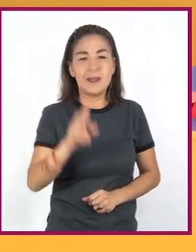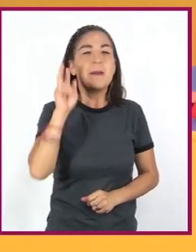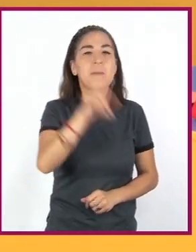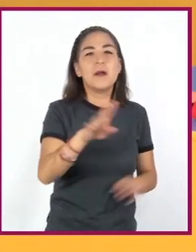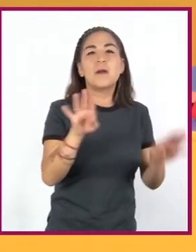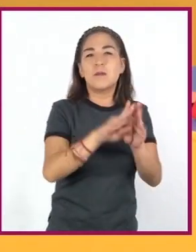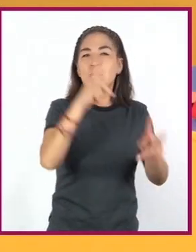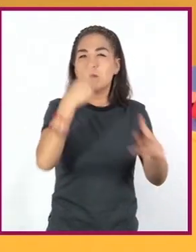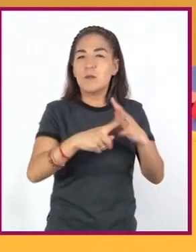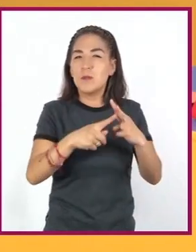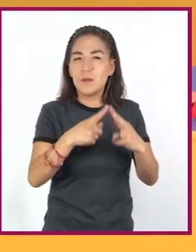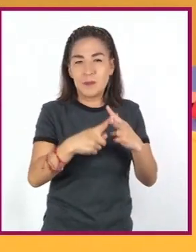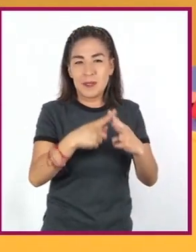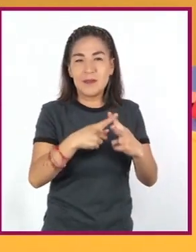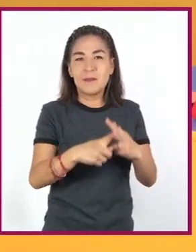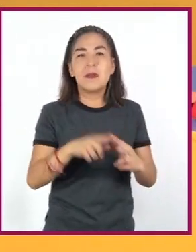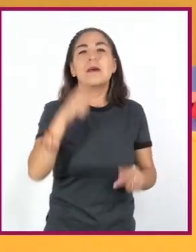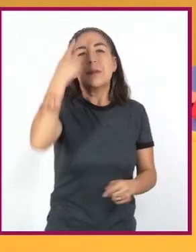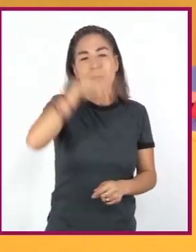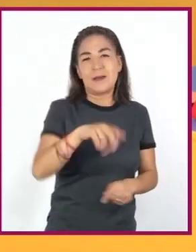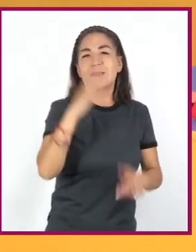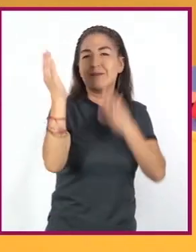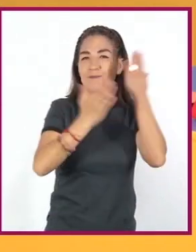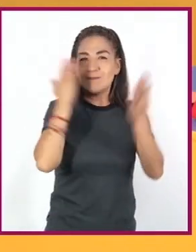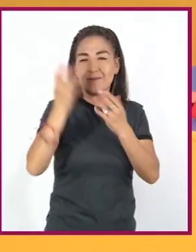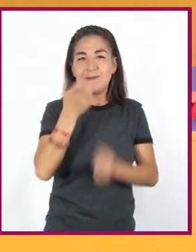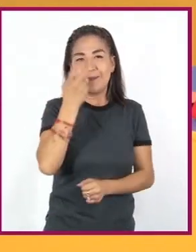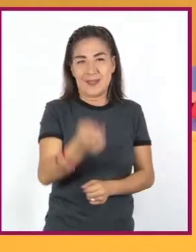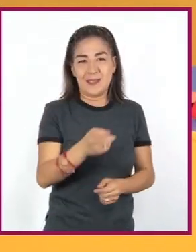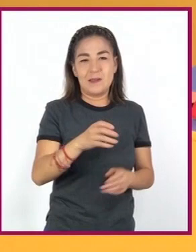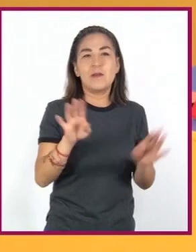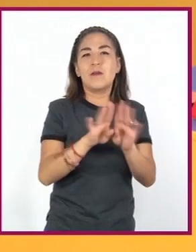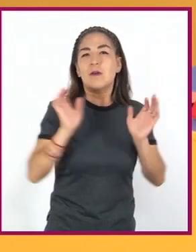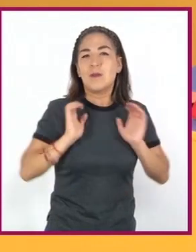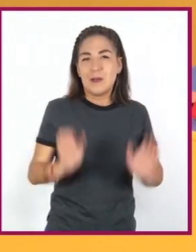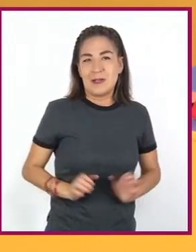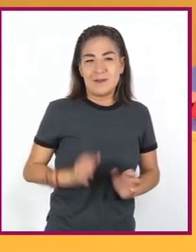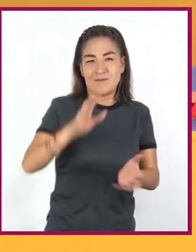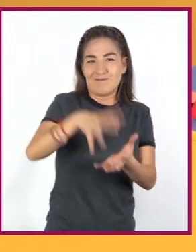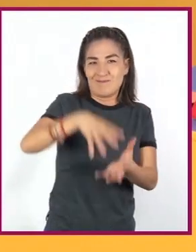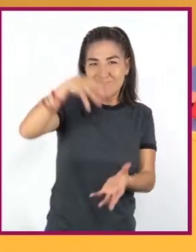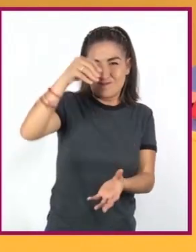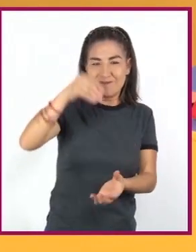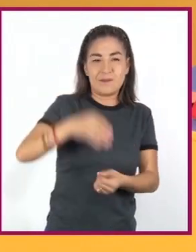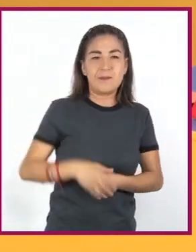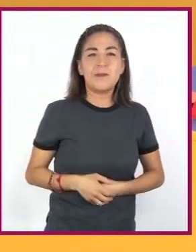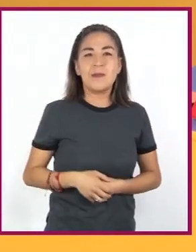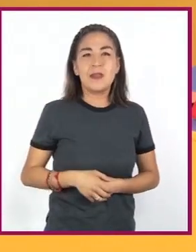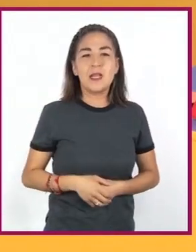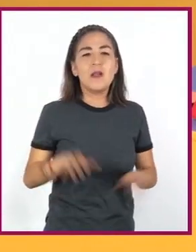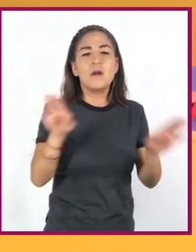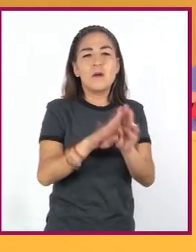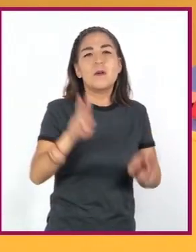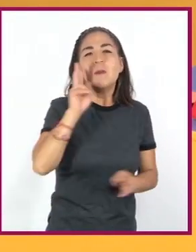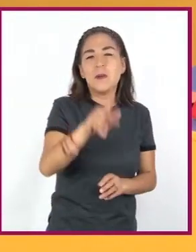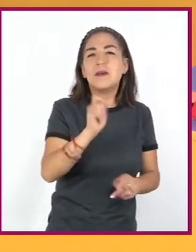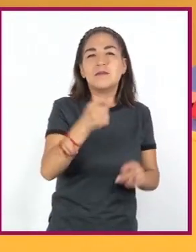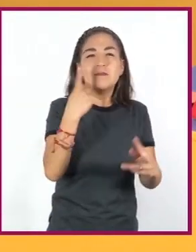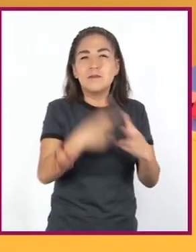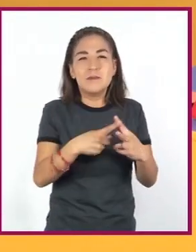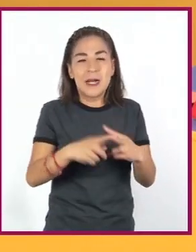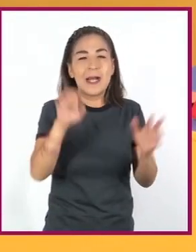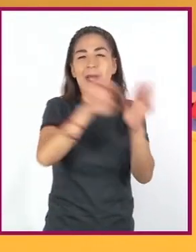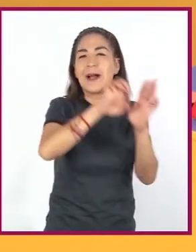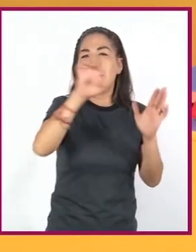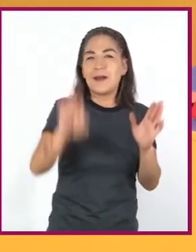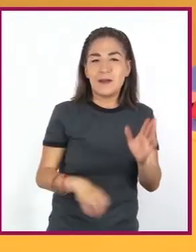situaciones matemáticas que impliquen el estudio de los cuerpos geométricos. Antes de realizar cálculos, quiero compartirles un ejemplo